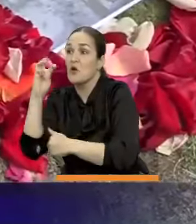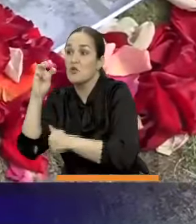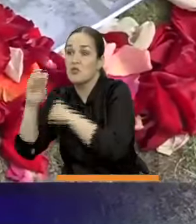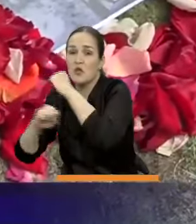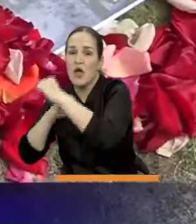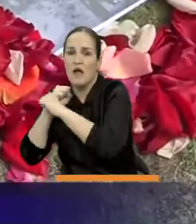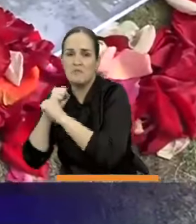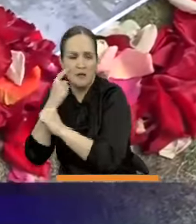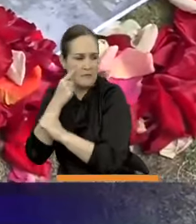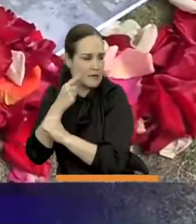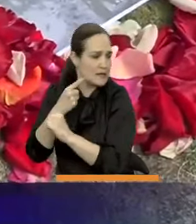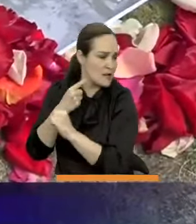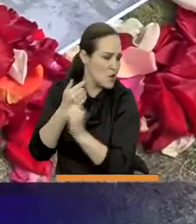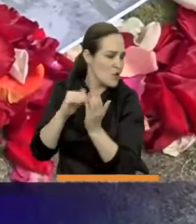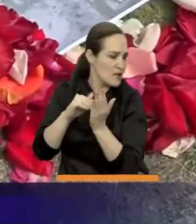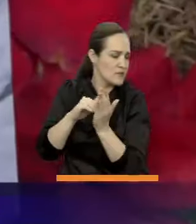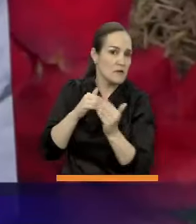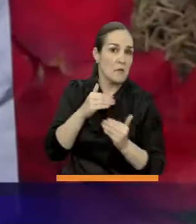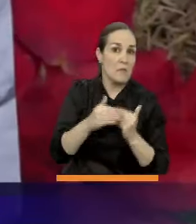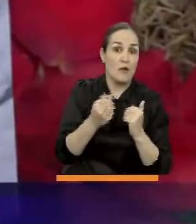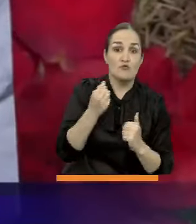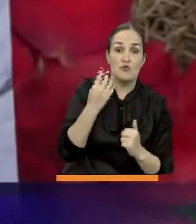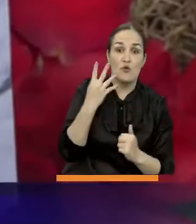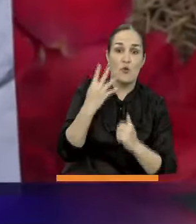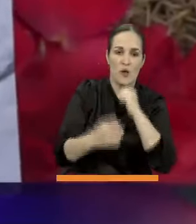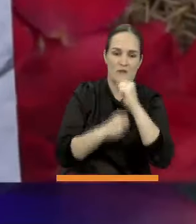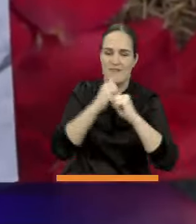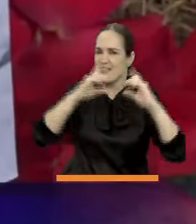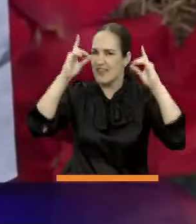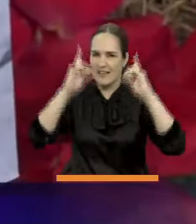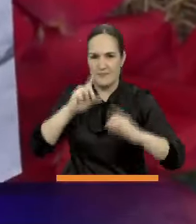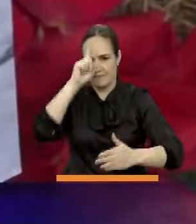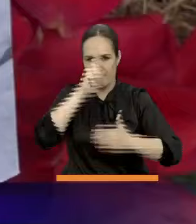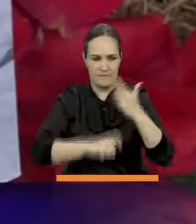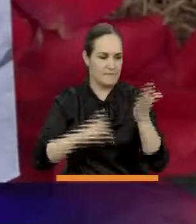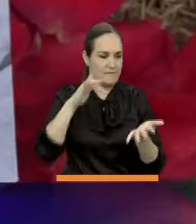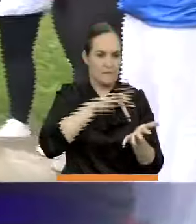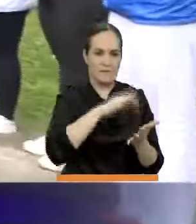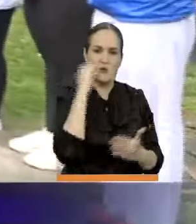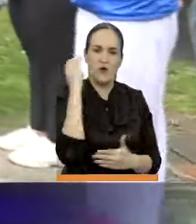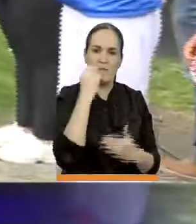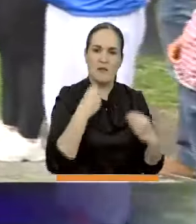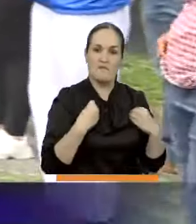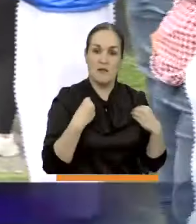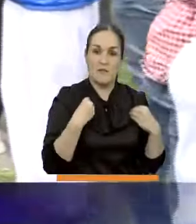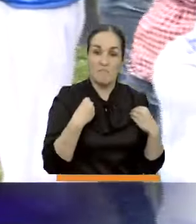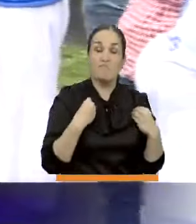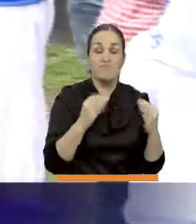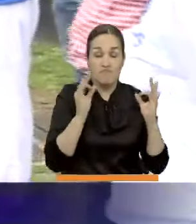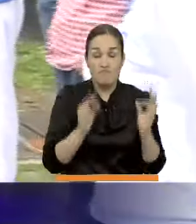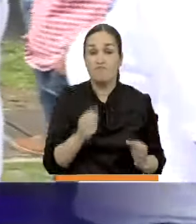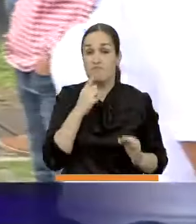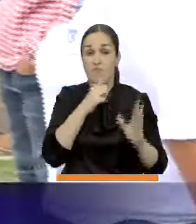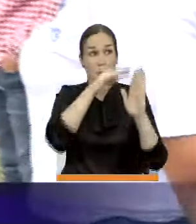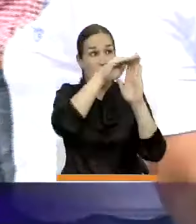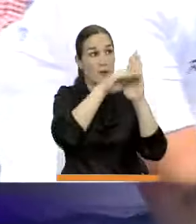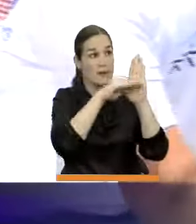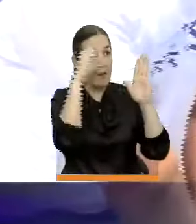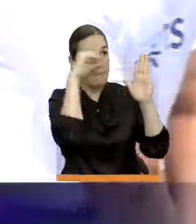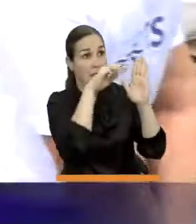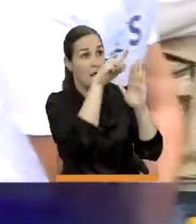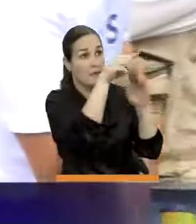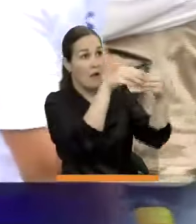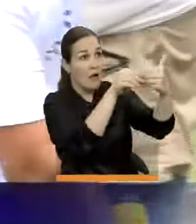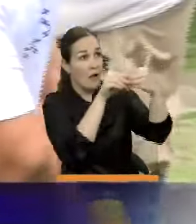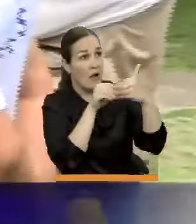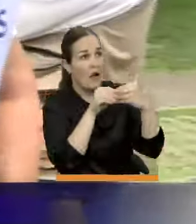manera progresiva pero hace cuatro ya decidió nuevamente asentarse en Colombia asegura que las políticas del presidente Petro